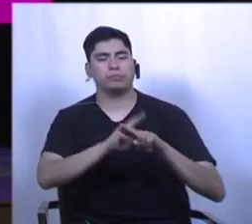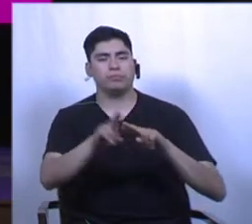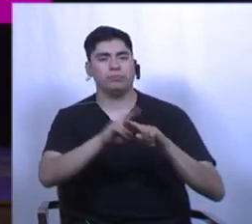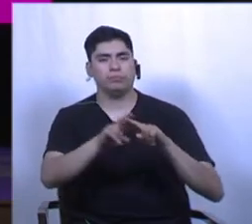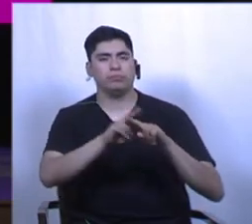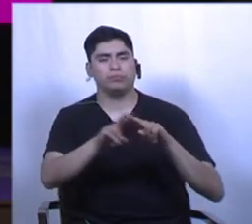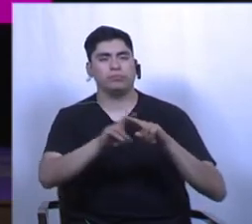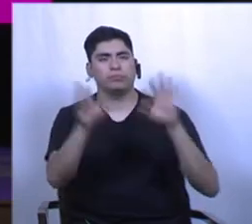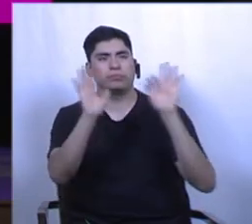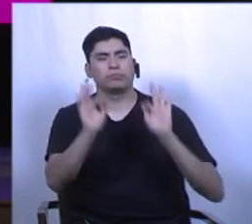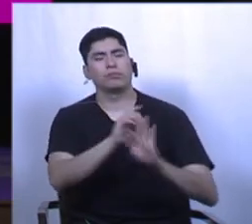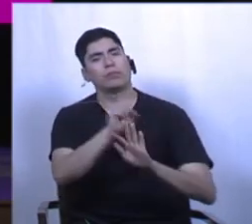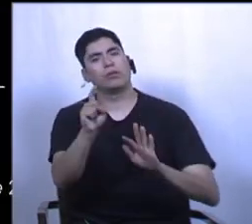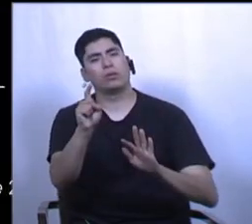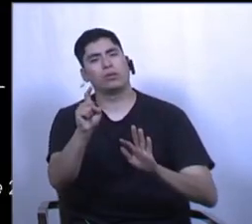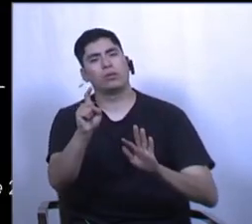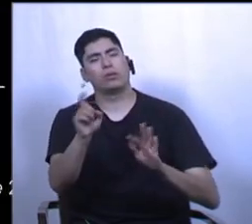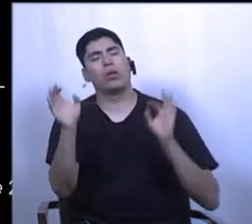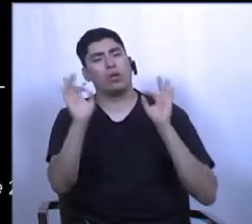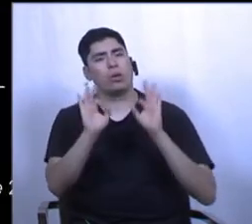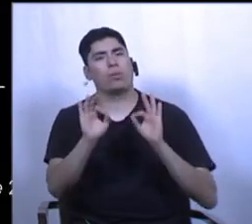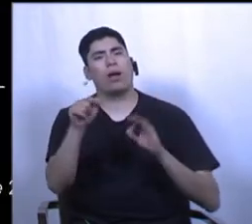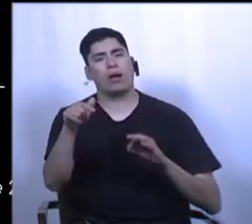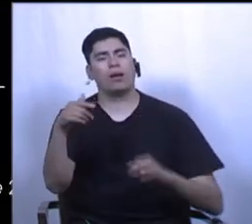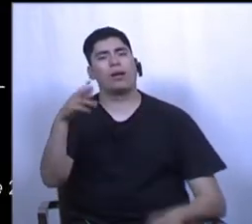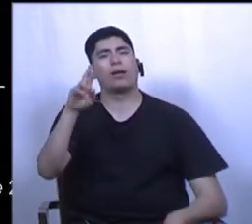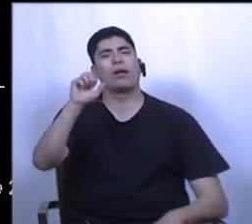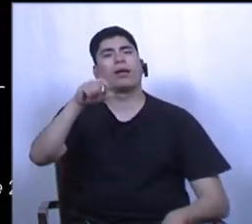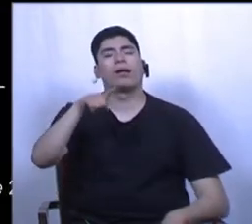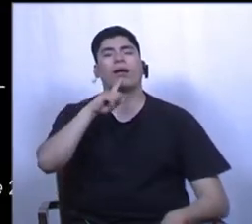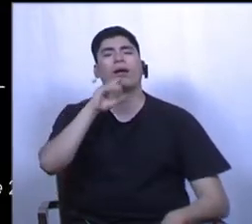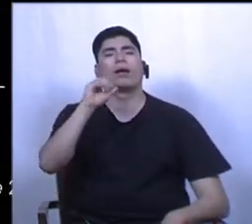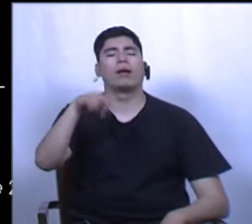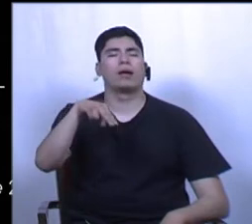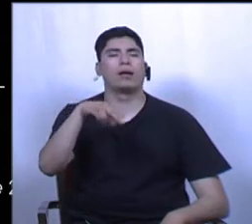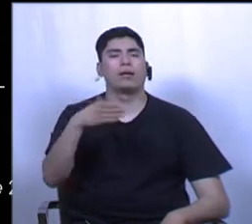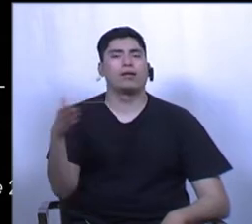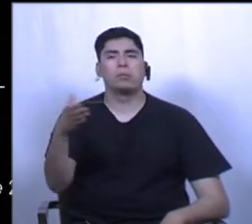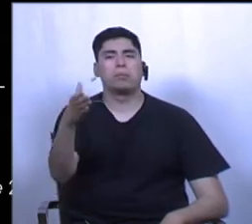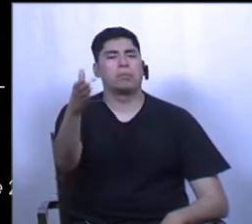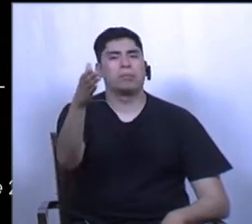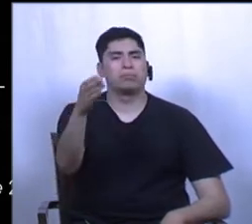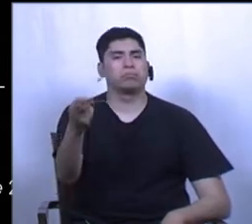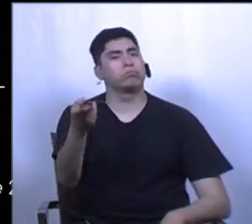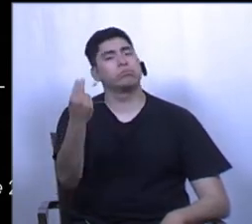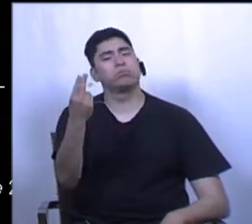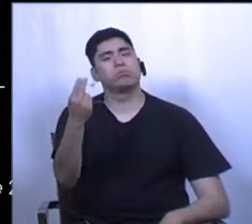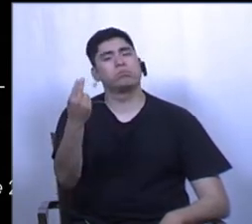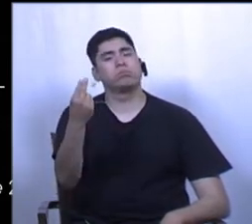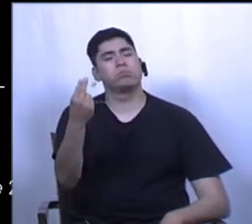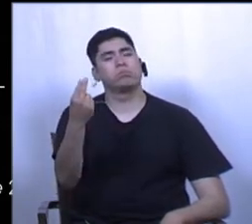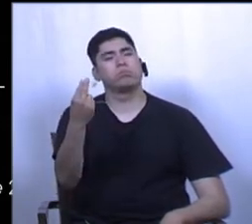no normal. Este es el ratón que iban a morir todos en 12 semanas